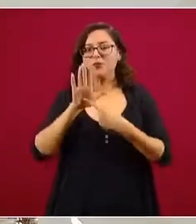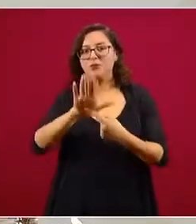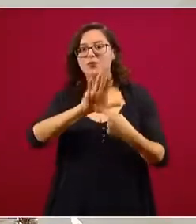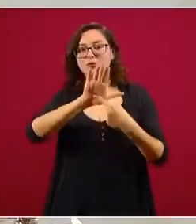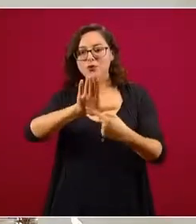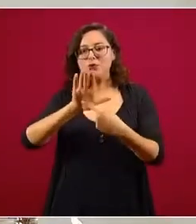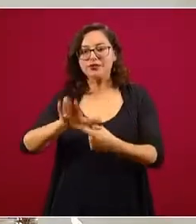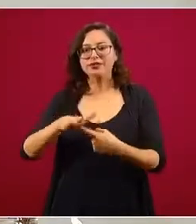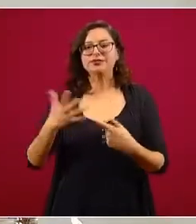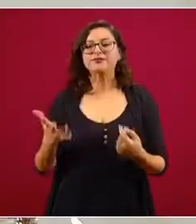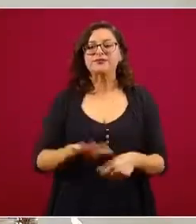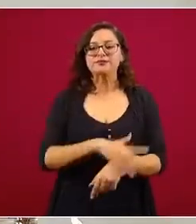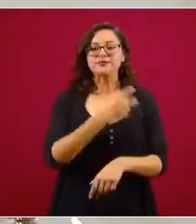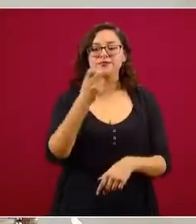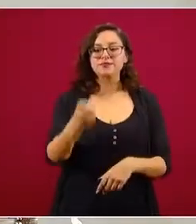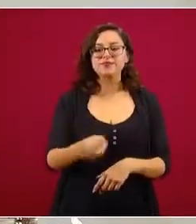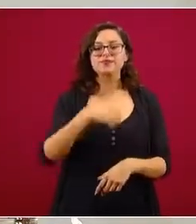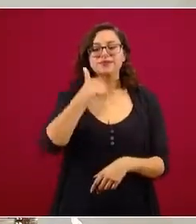también agradecer